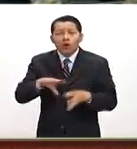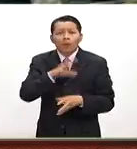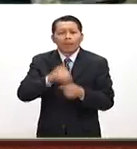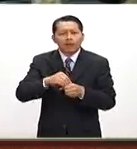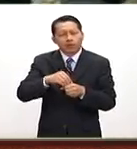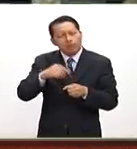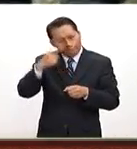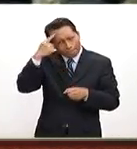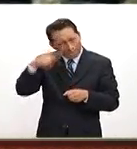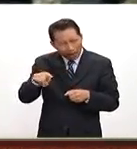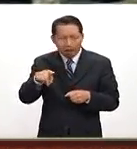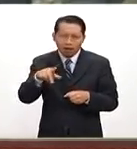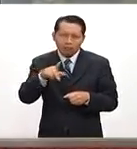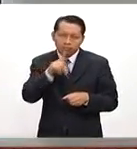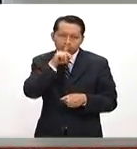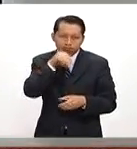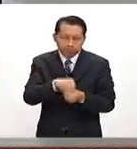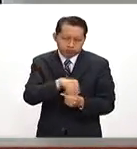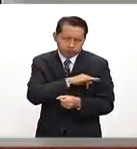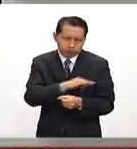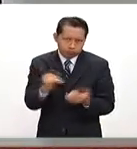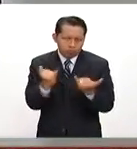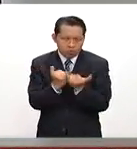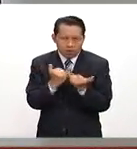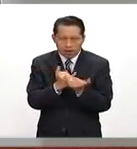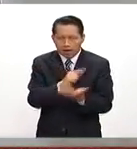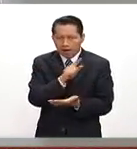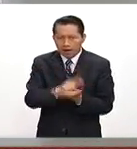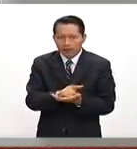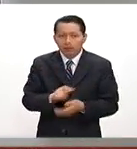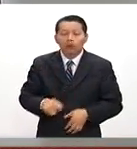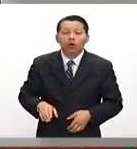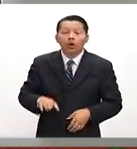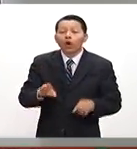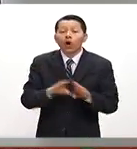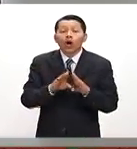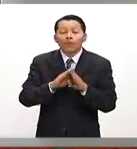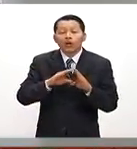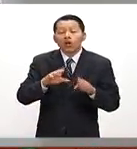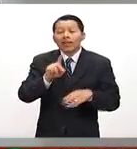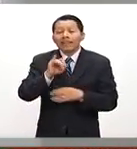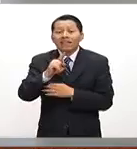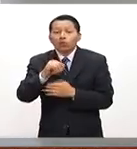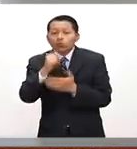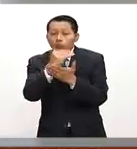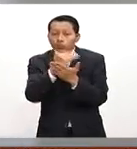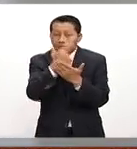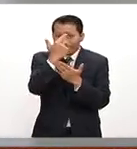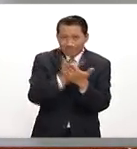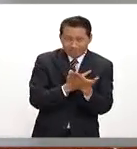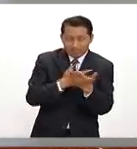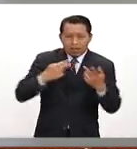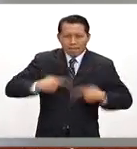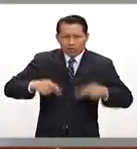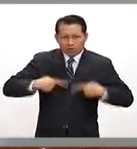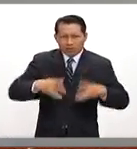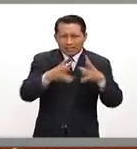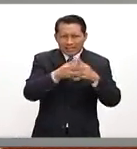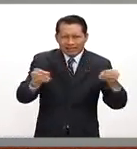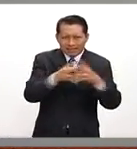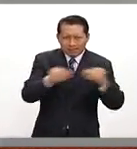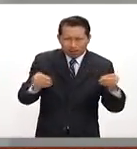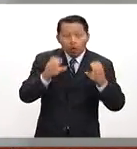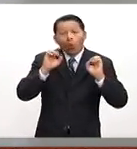las garantías de confidencialidad. El beneficio que representa el uso de esta base de datos en la identificación de personas desaparecidas